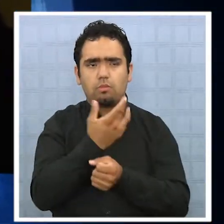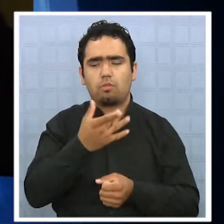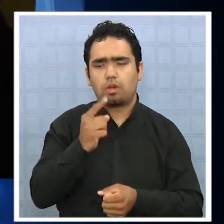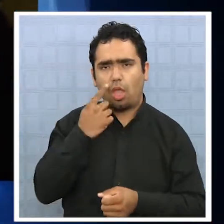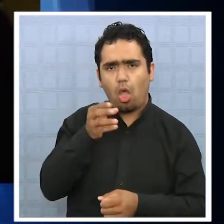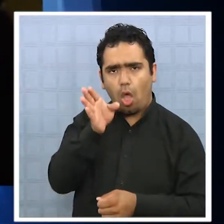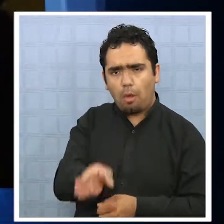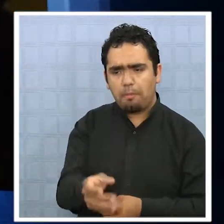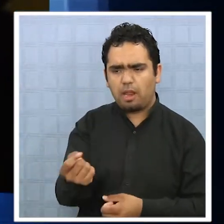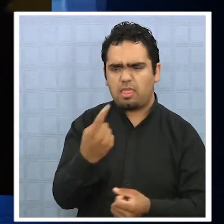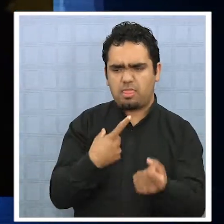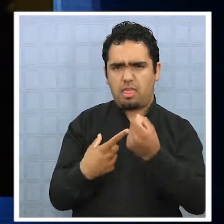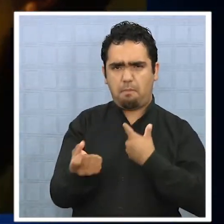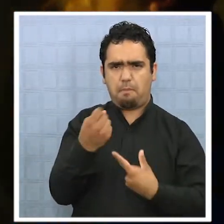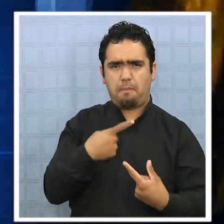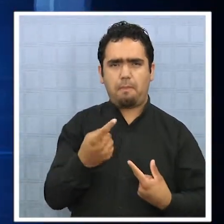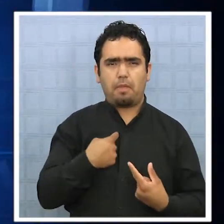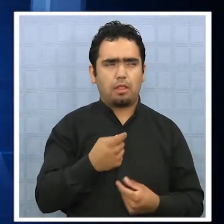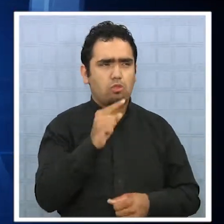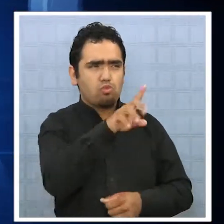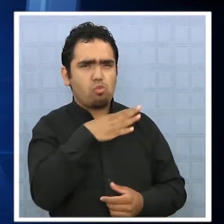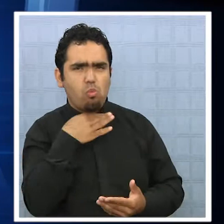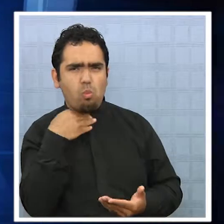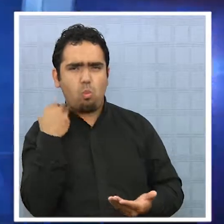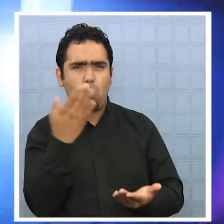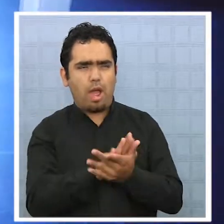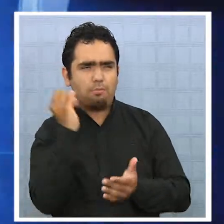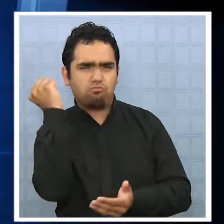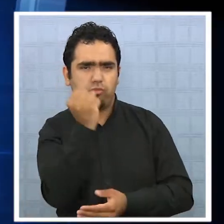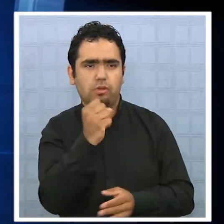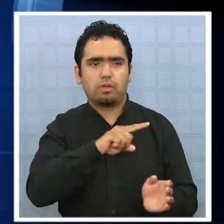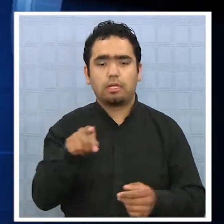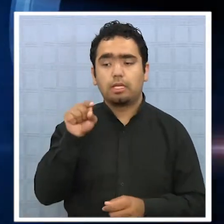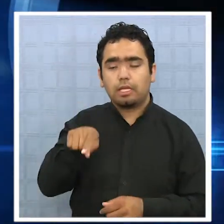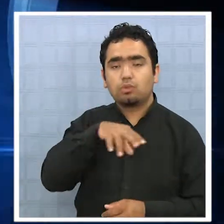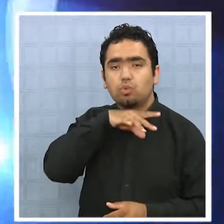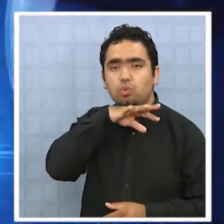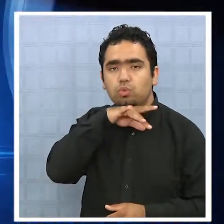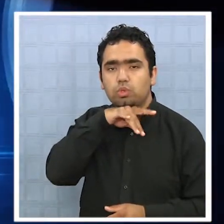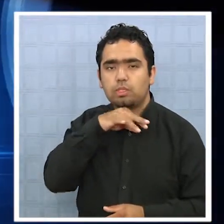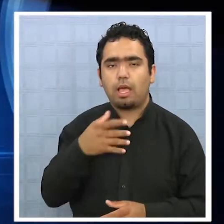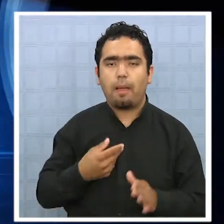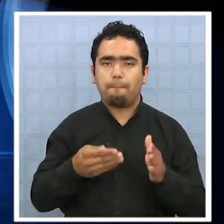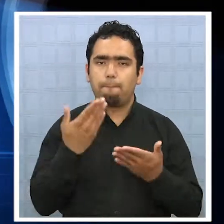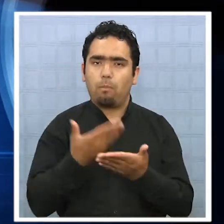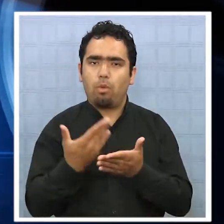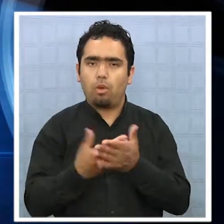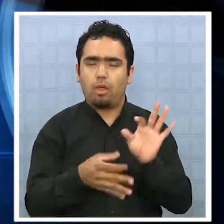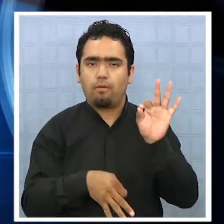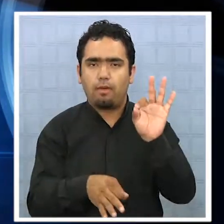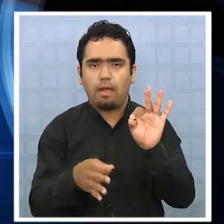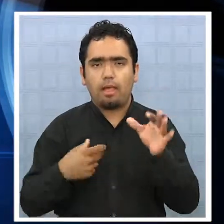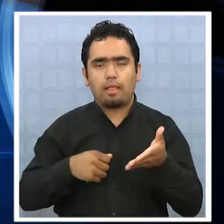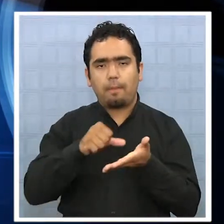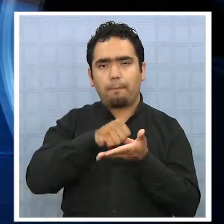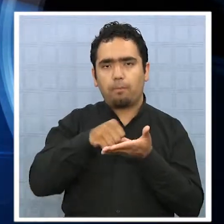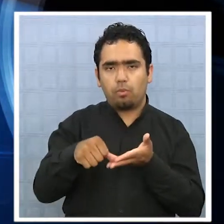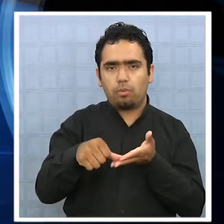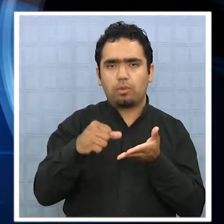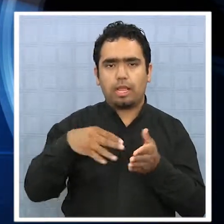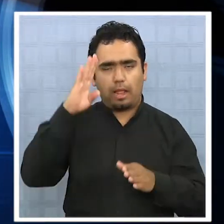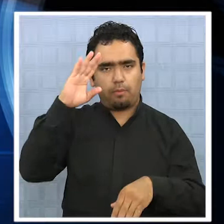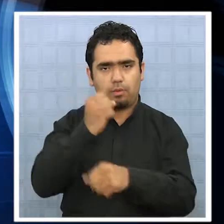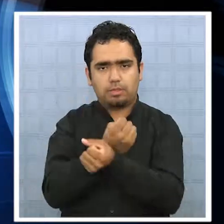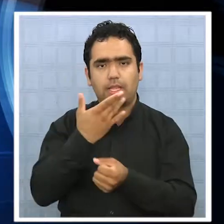el retenido realizó a quienes lo retuvieron, para lo cual utilizarán como pruebas el parte policial y el propio video que registró el